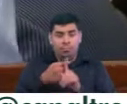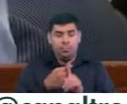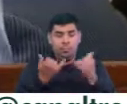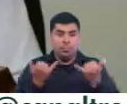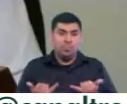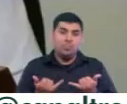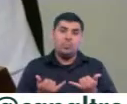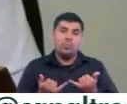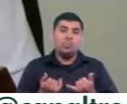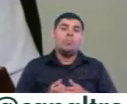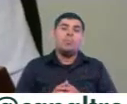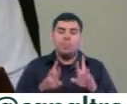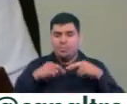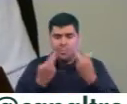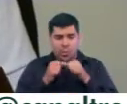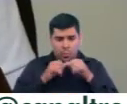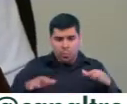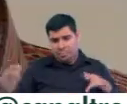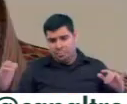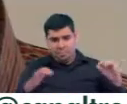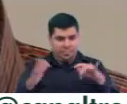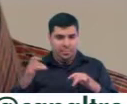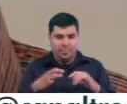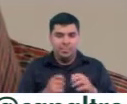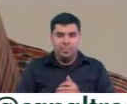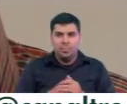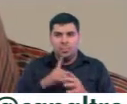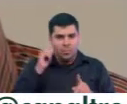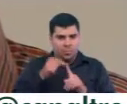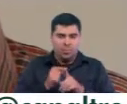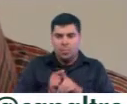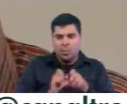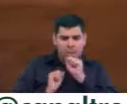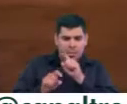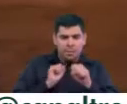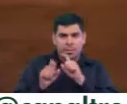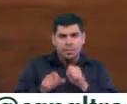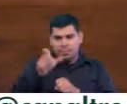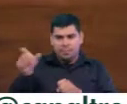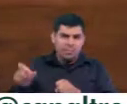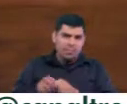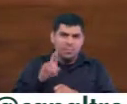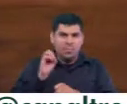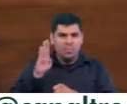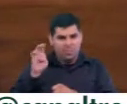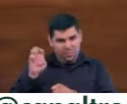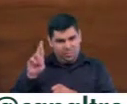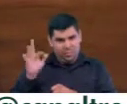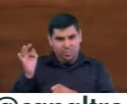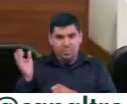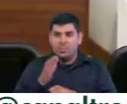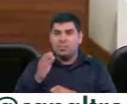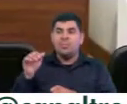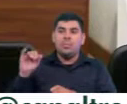donde se leyeron los cargos contra los ex asesores jurídicos roberto y julián jaramillo el ente de control considera